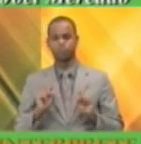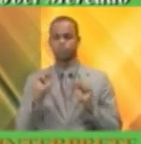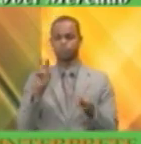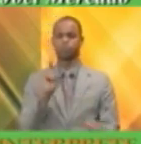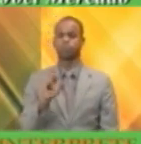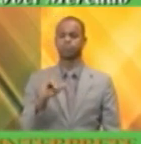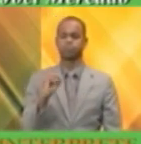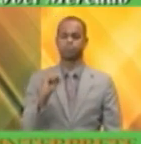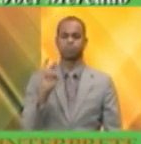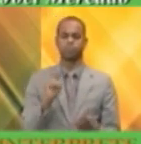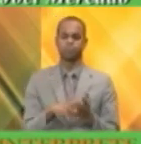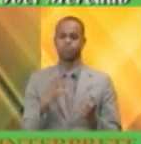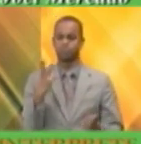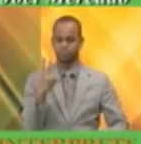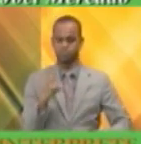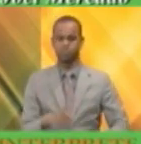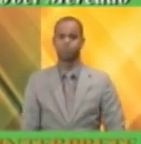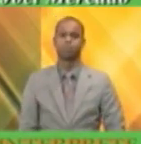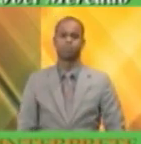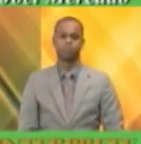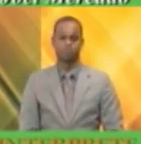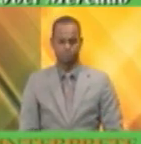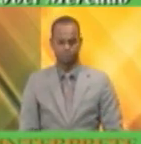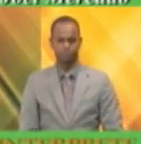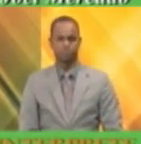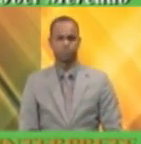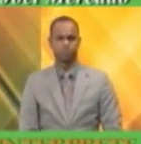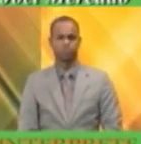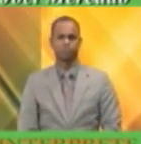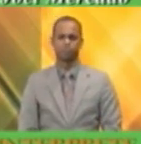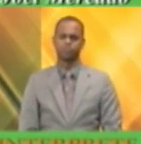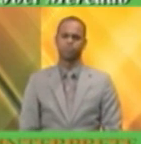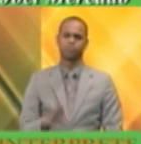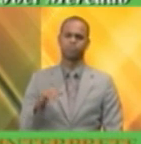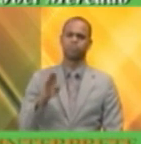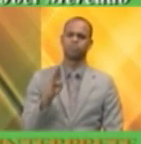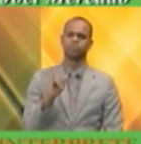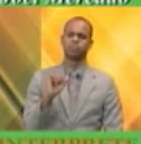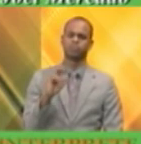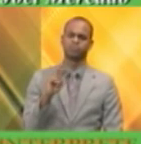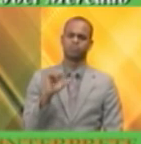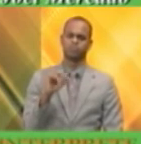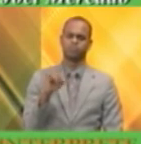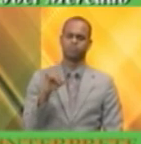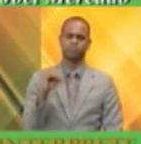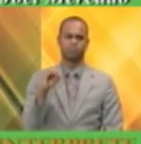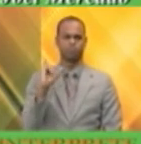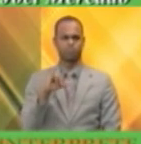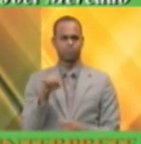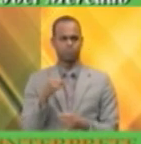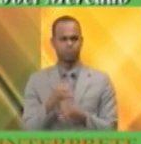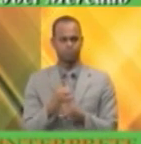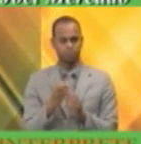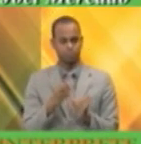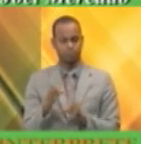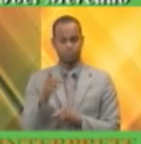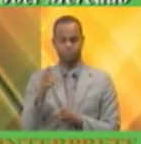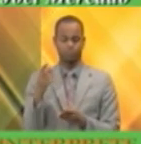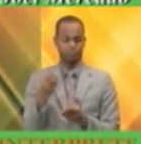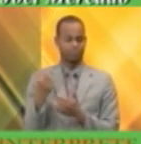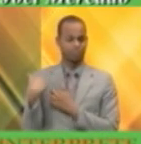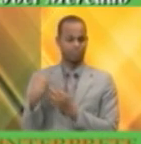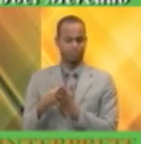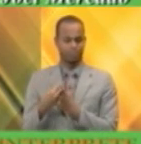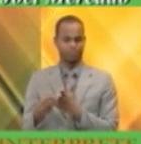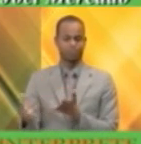Río 2016. Bien. Cuéntanos tú, bienvenido, sobre la institución, la organización, porque tú eres tesorero.